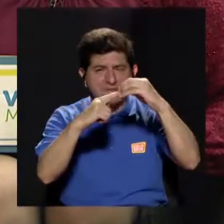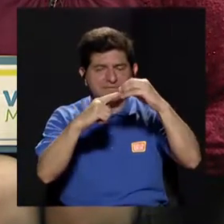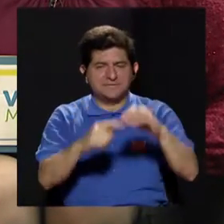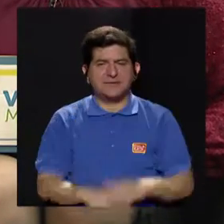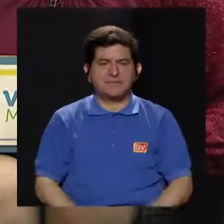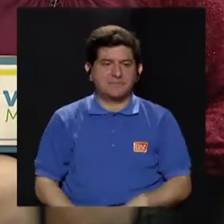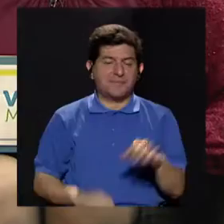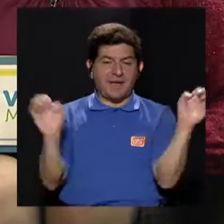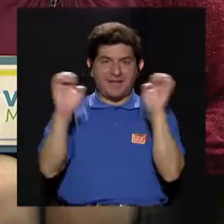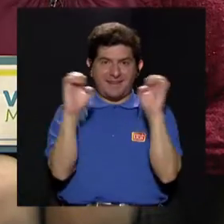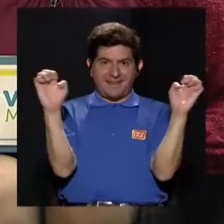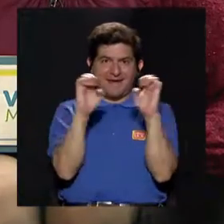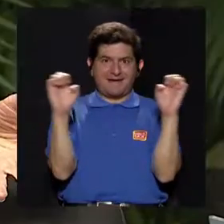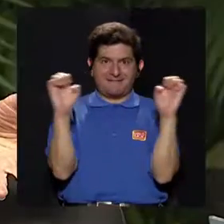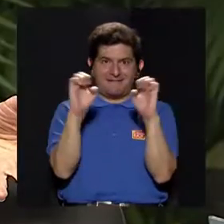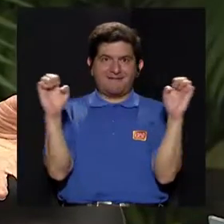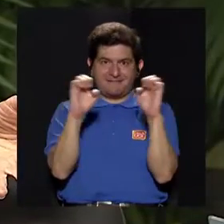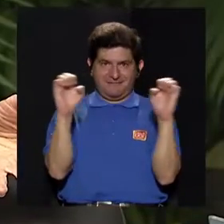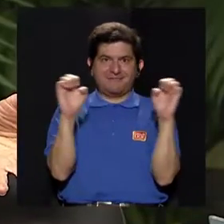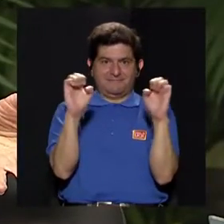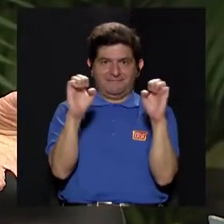principales fuentes de energía